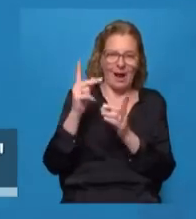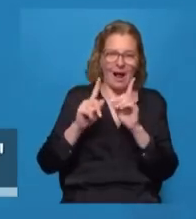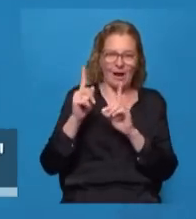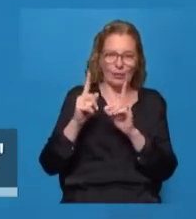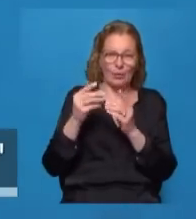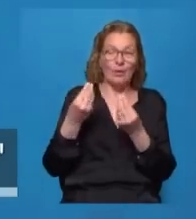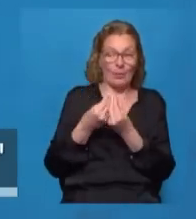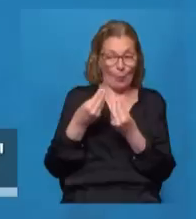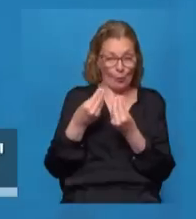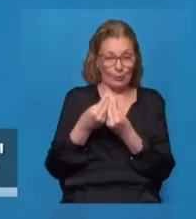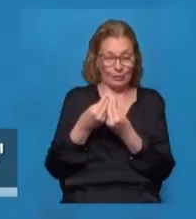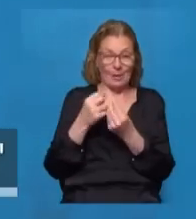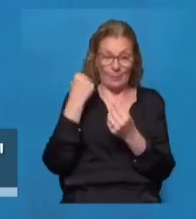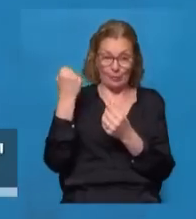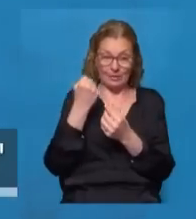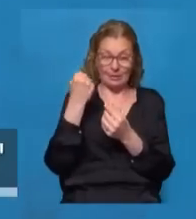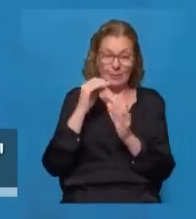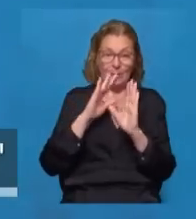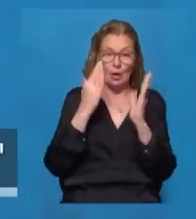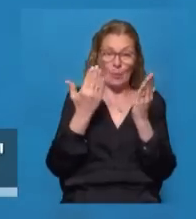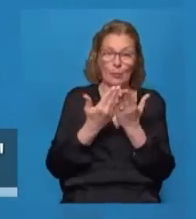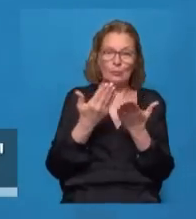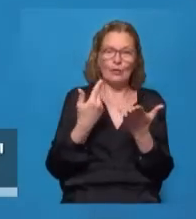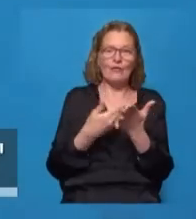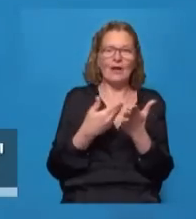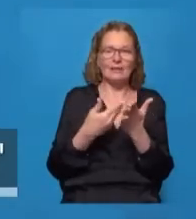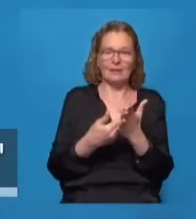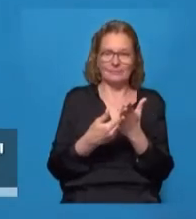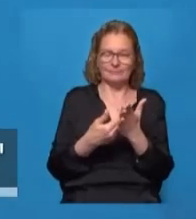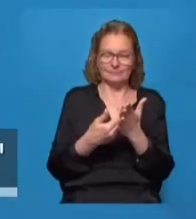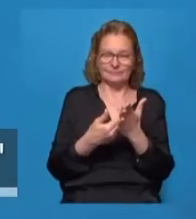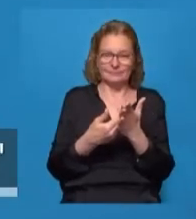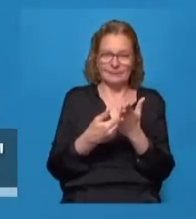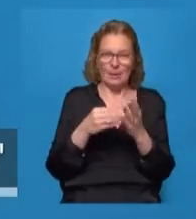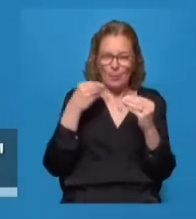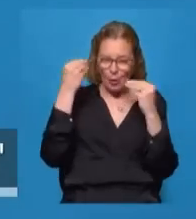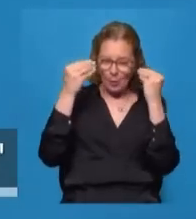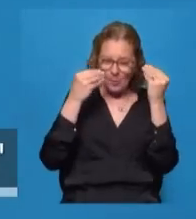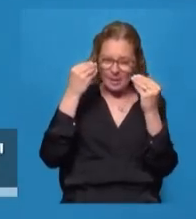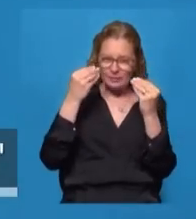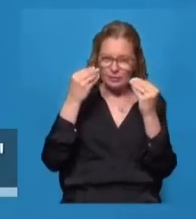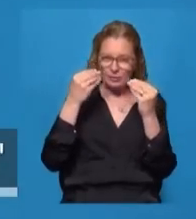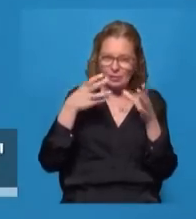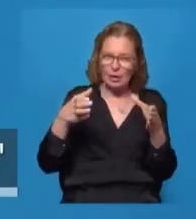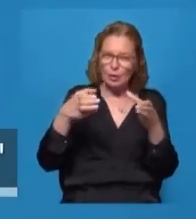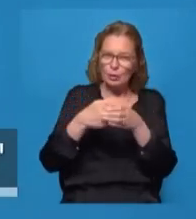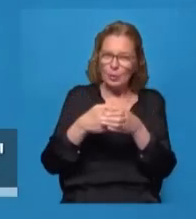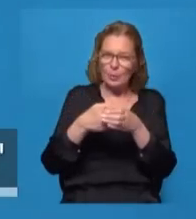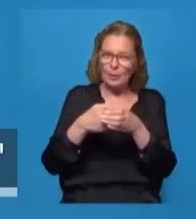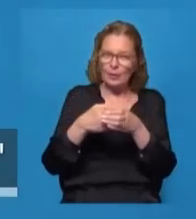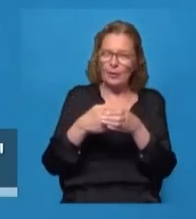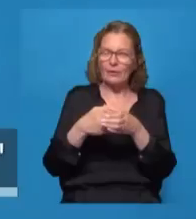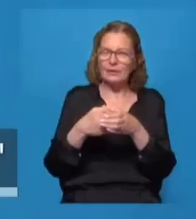abundante pero que en el mundo es un recurso escaso y nuestra preocupación es que bueno en el afán